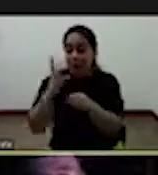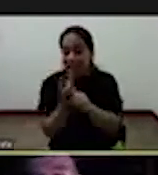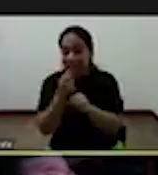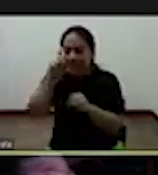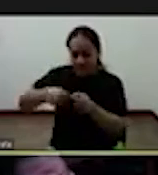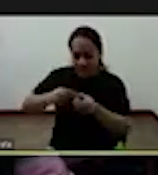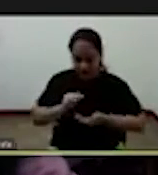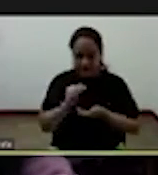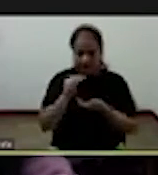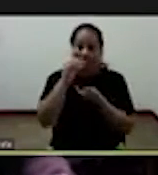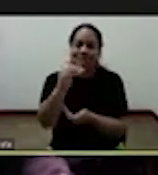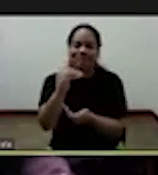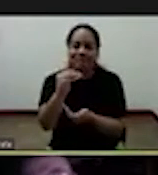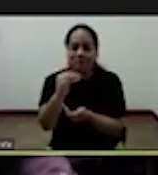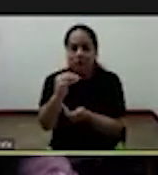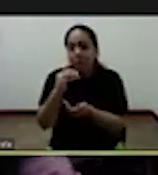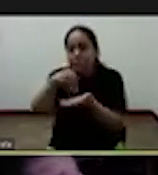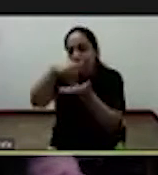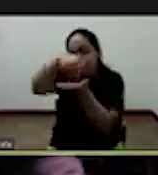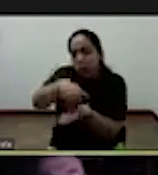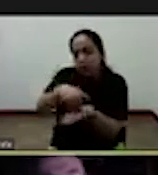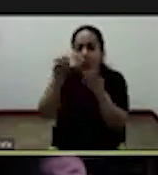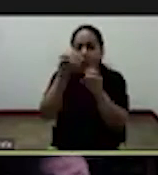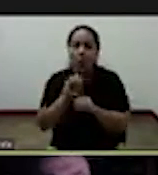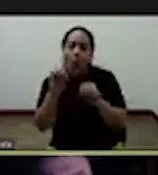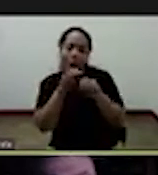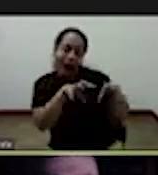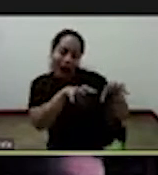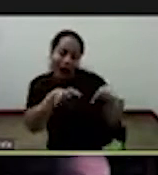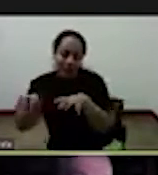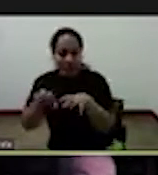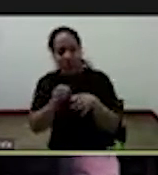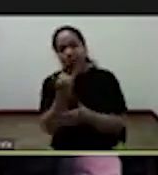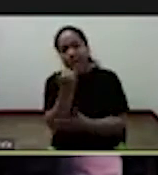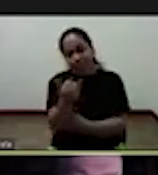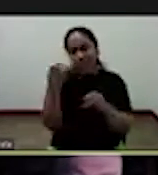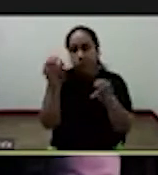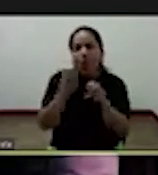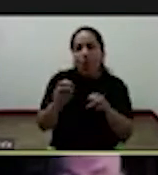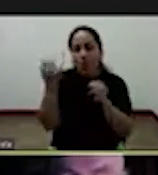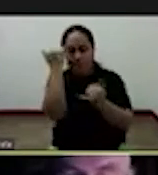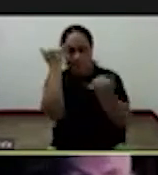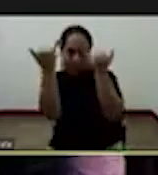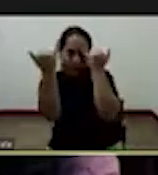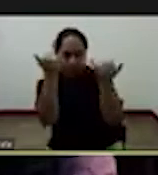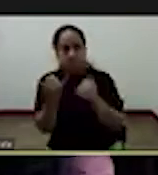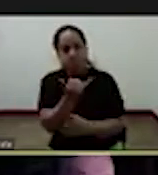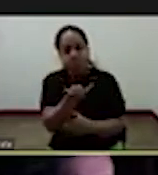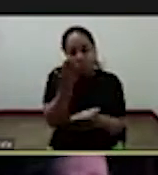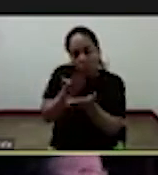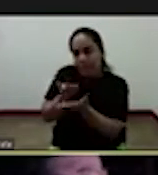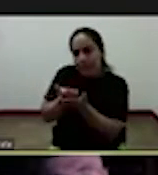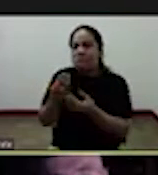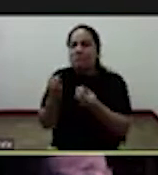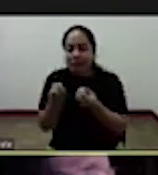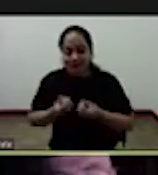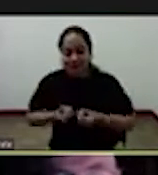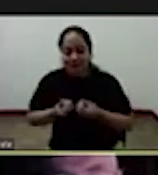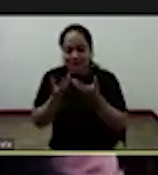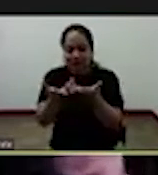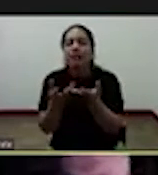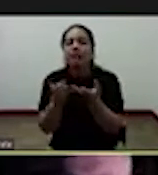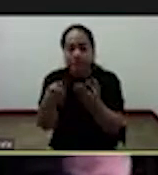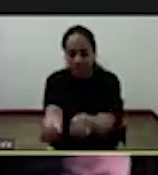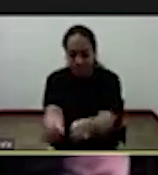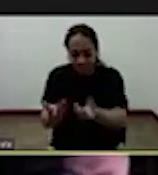manifiesto, una postura, una actitud, unas ideas, propuestas para los otros.